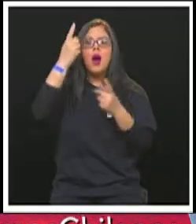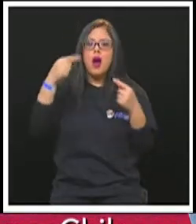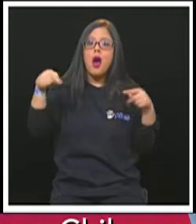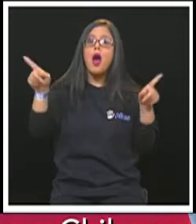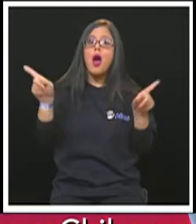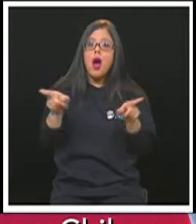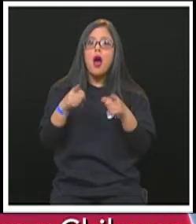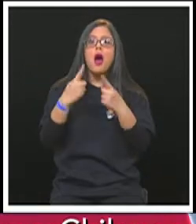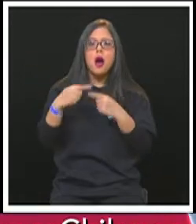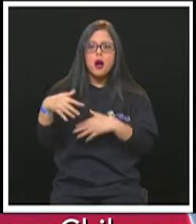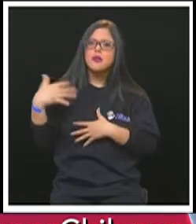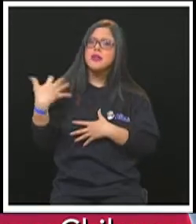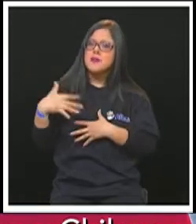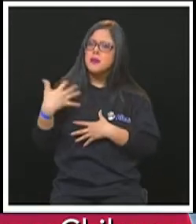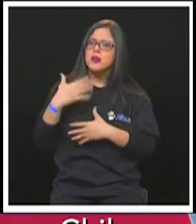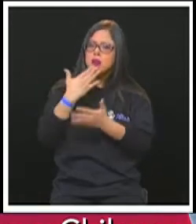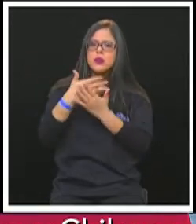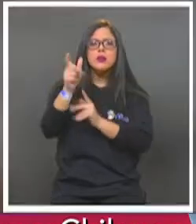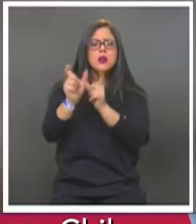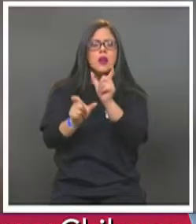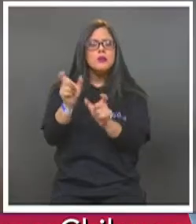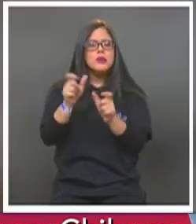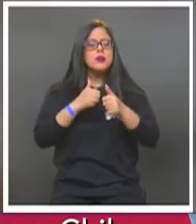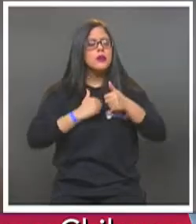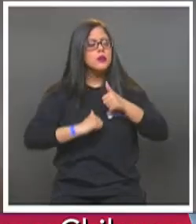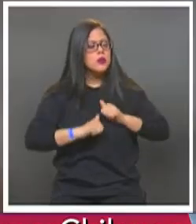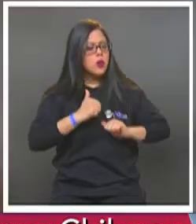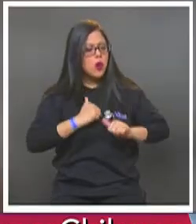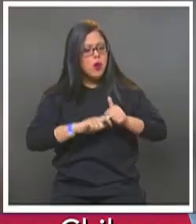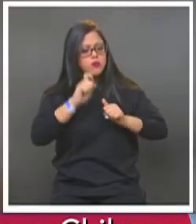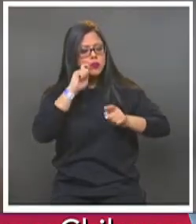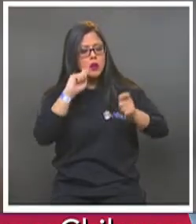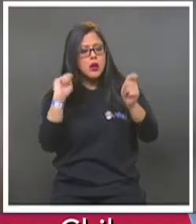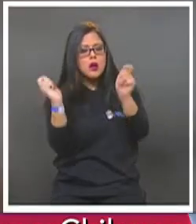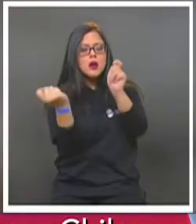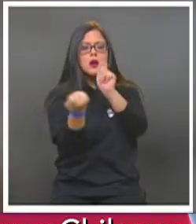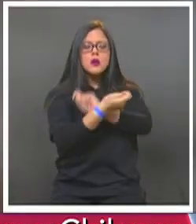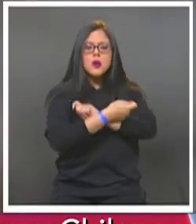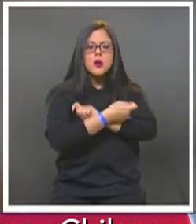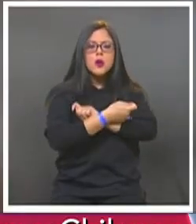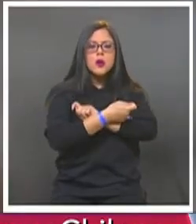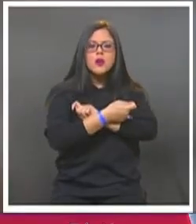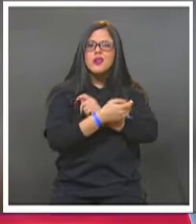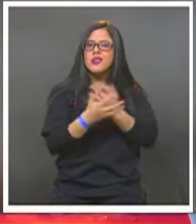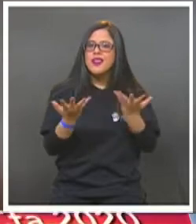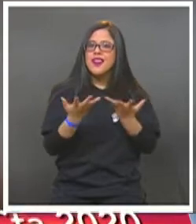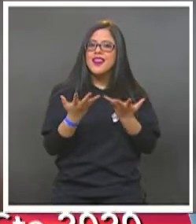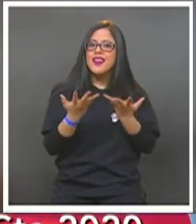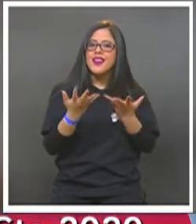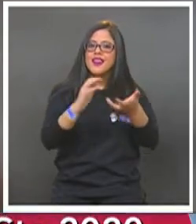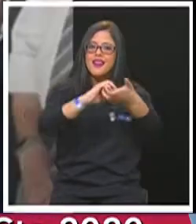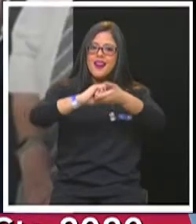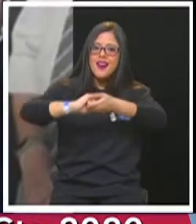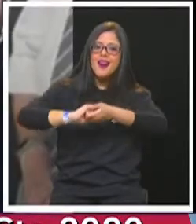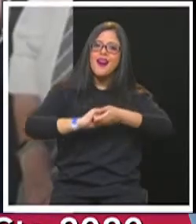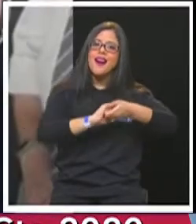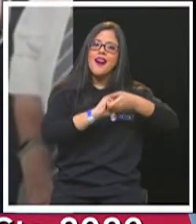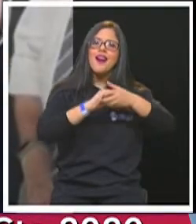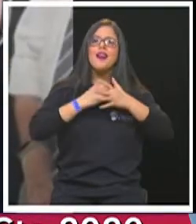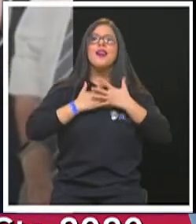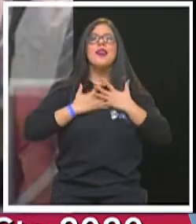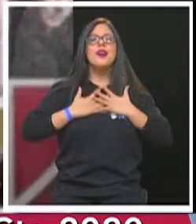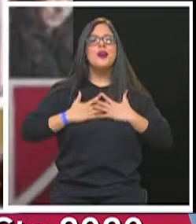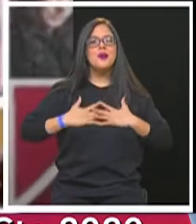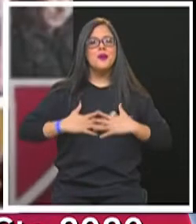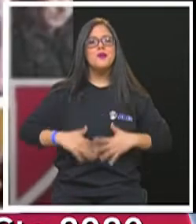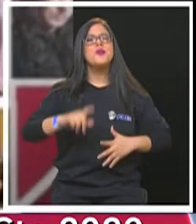decir en esos momentos de sufrimiento y que podía transformar ese sufrimiento en sensación de comunidad y de alivio. Y ese fue nuestro